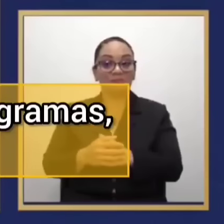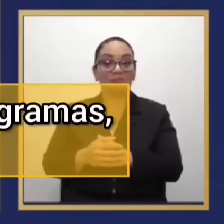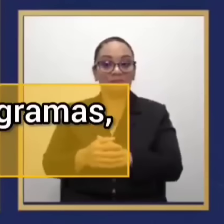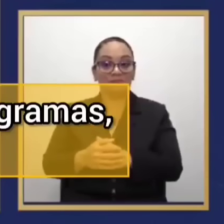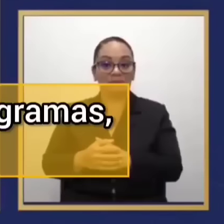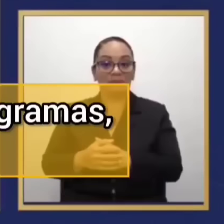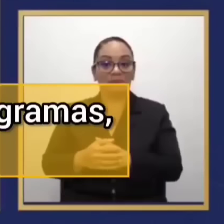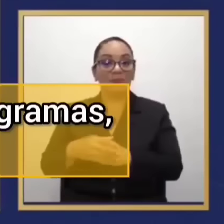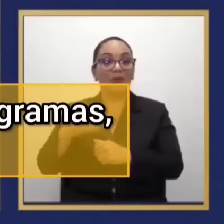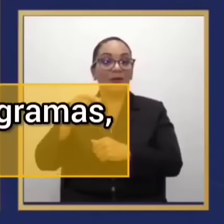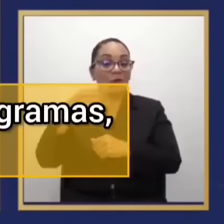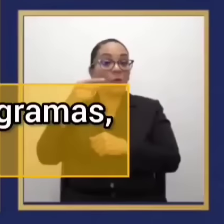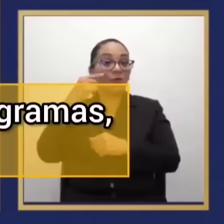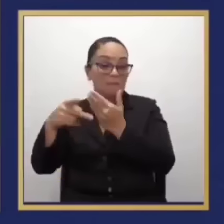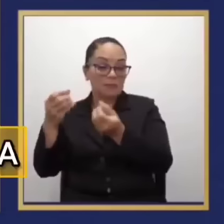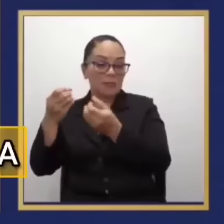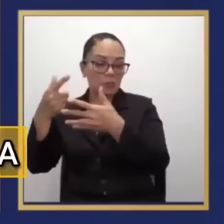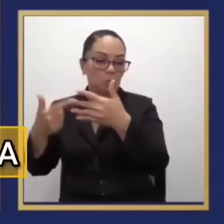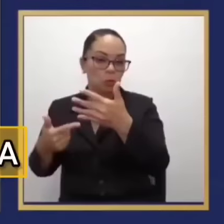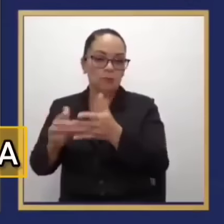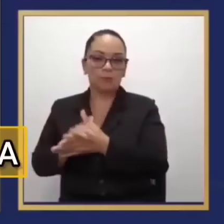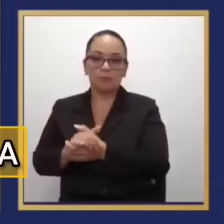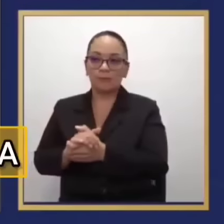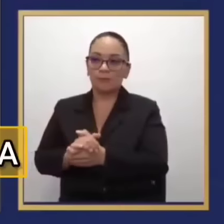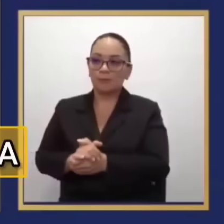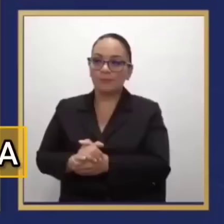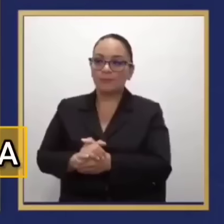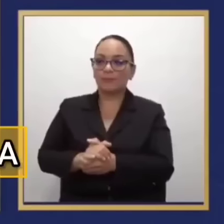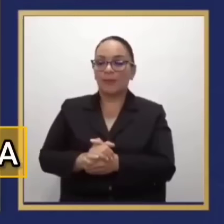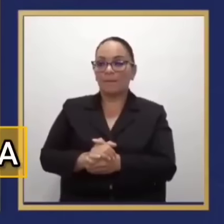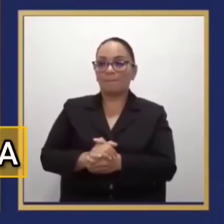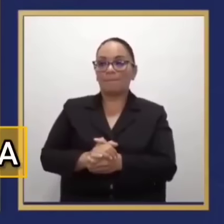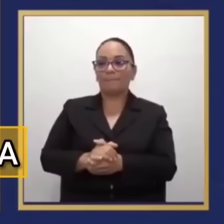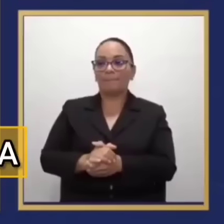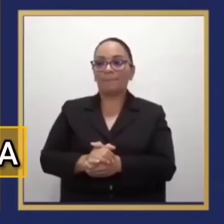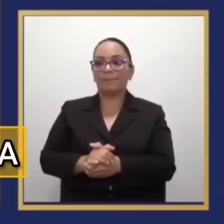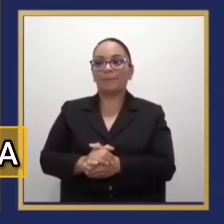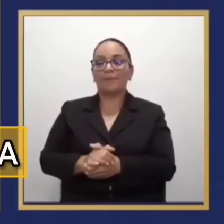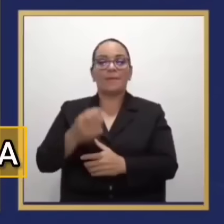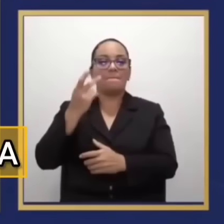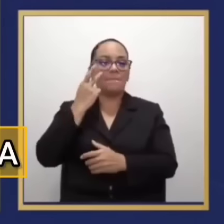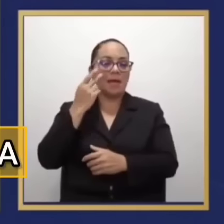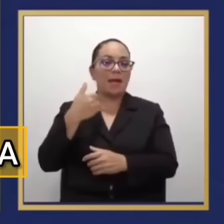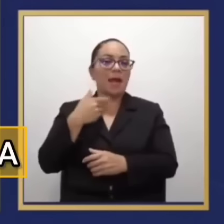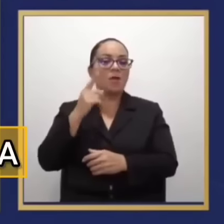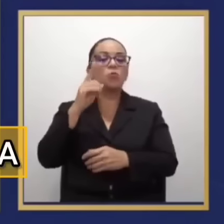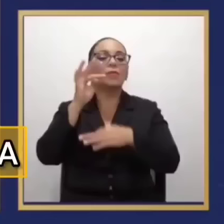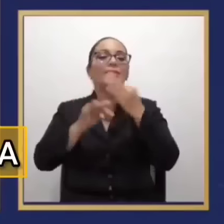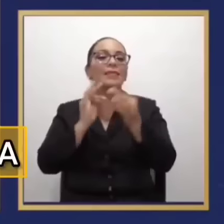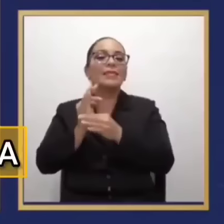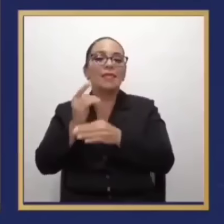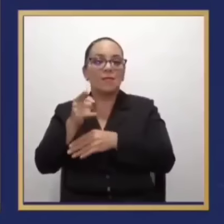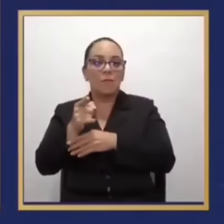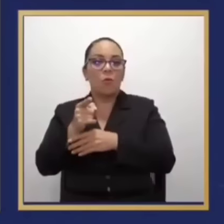ciertos programas, bueno, todos. Y resulta que hay un tipo de tarifa triple